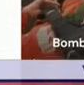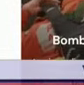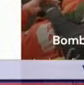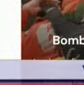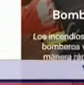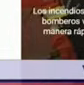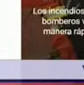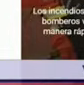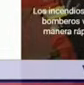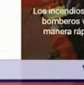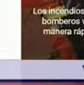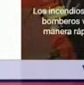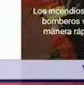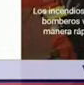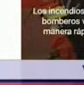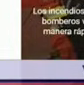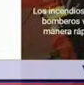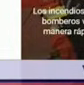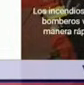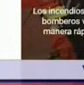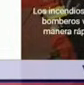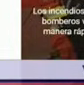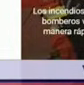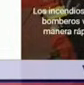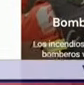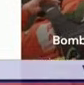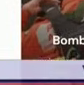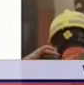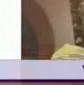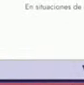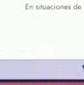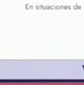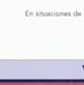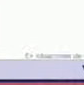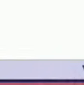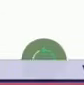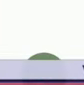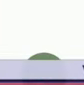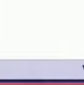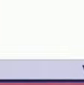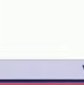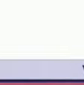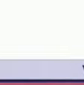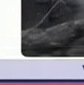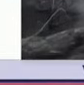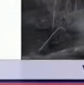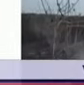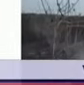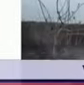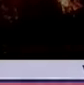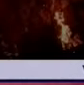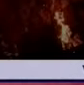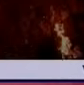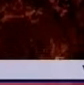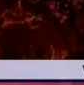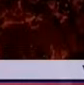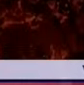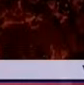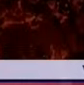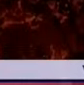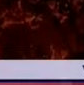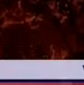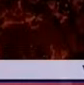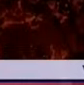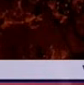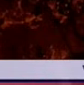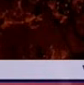estamos trabajando. Le va a aparecer también el QR por si es que también usted desea hacer un aporte solidario. ¿Quiénes realmente necesitan